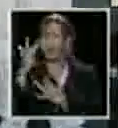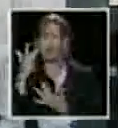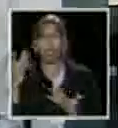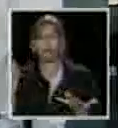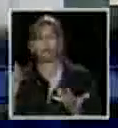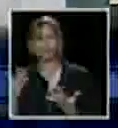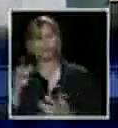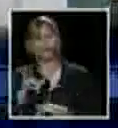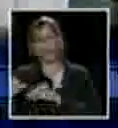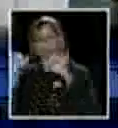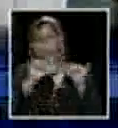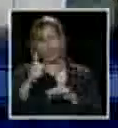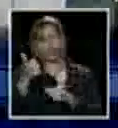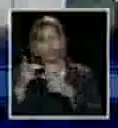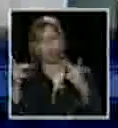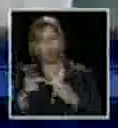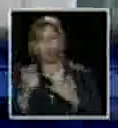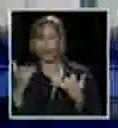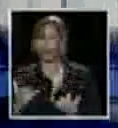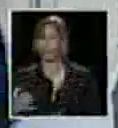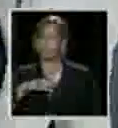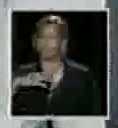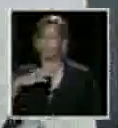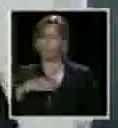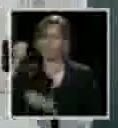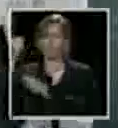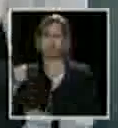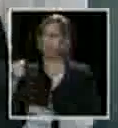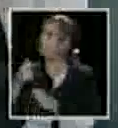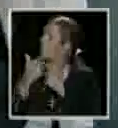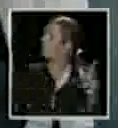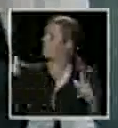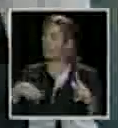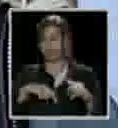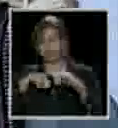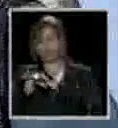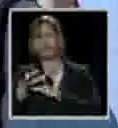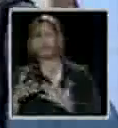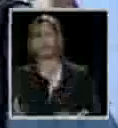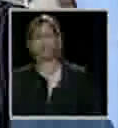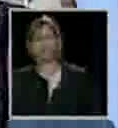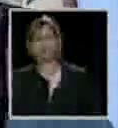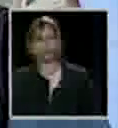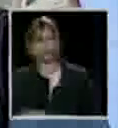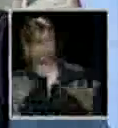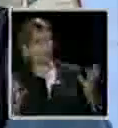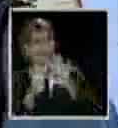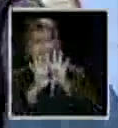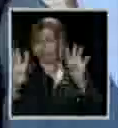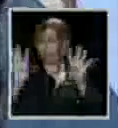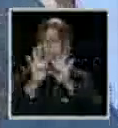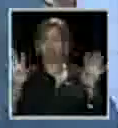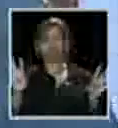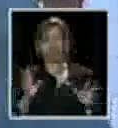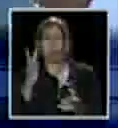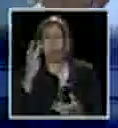Recursos Naturales y Ambientales, se reiteró la solicitud para un libre acceso a las playas. Donde han ubicado verjas que ni